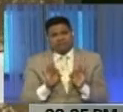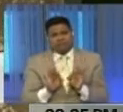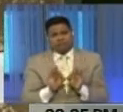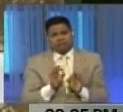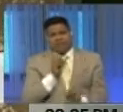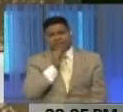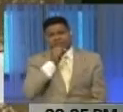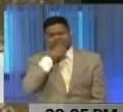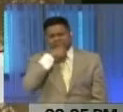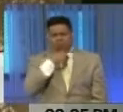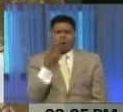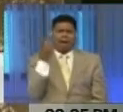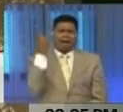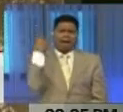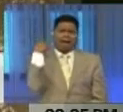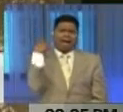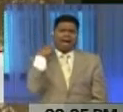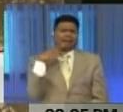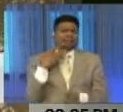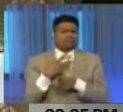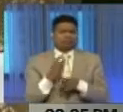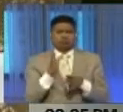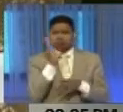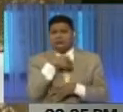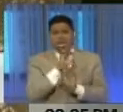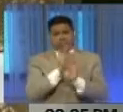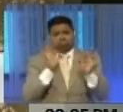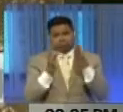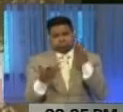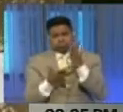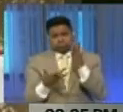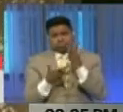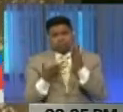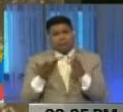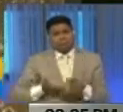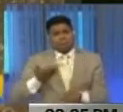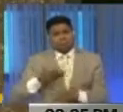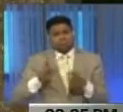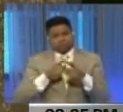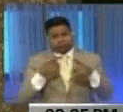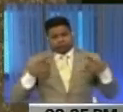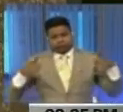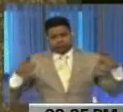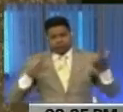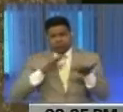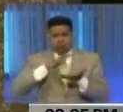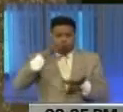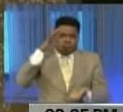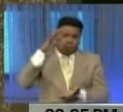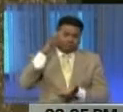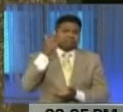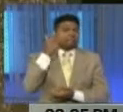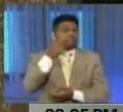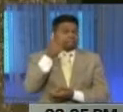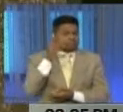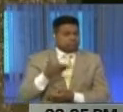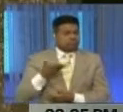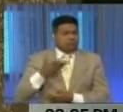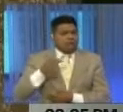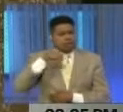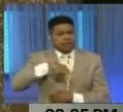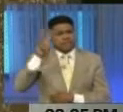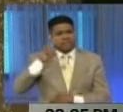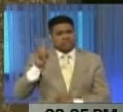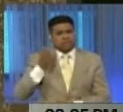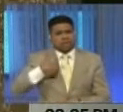antiguas y rudimentarias, cantidades importantísimas de este mineral. Lo que quiero decir con esto es que nuestro país y